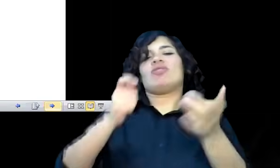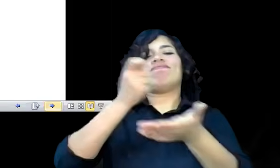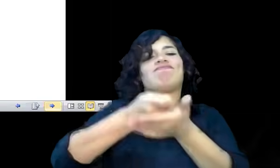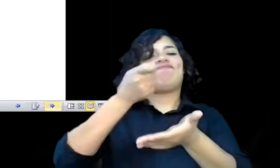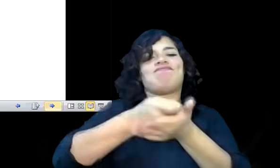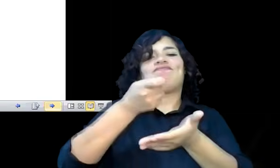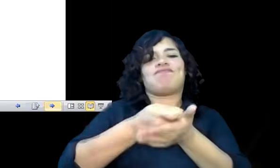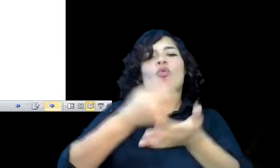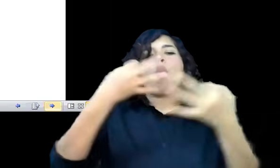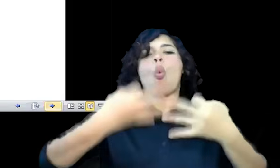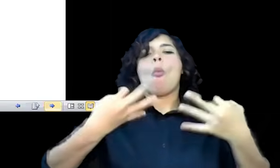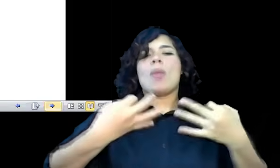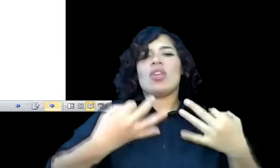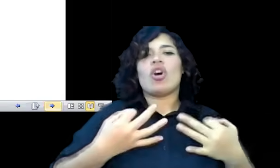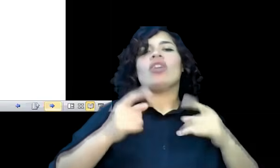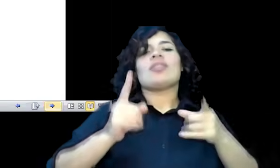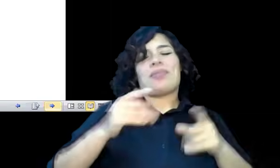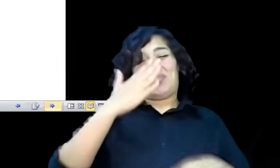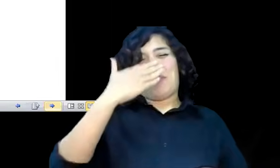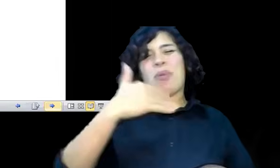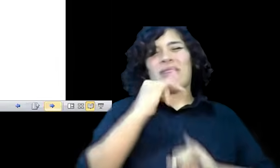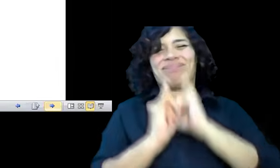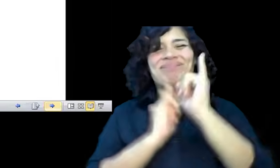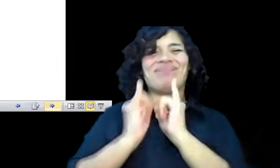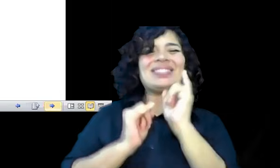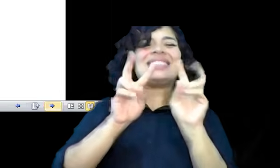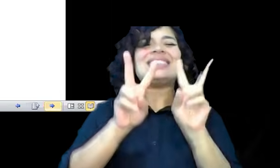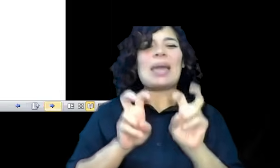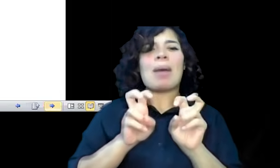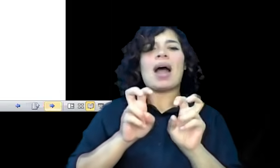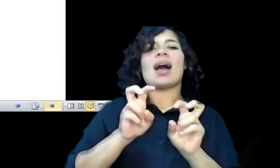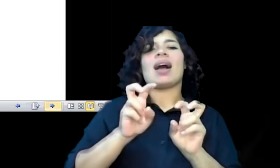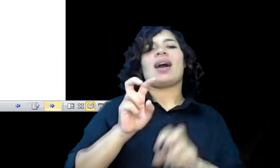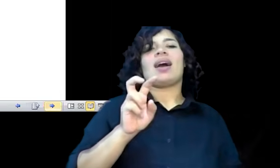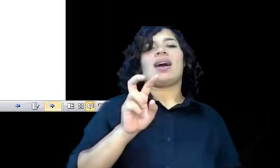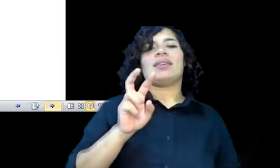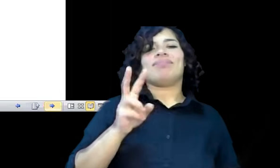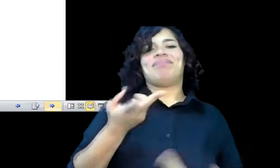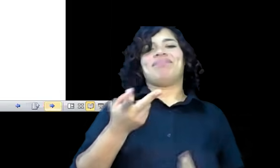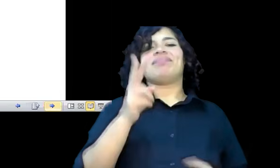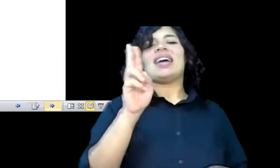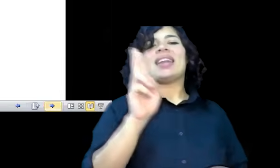también, ¿sí? Después vamos a hacer una pequeña mención a lo que es REI BP.